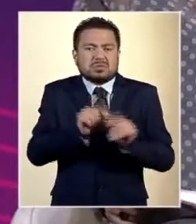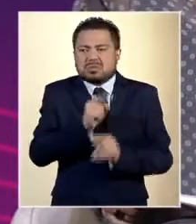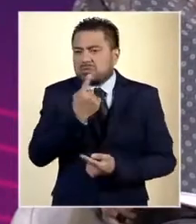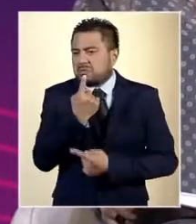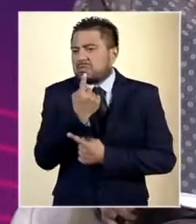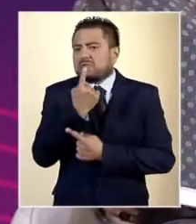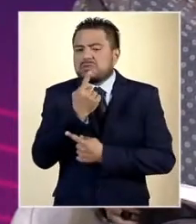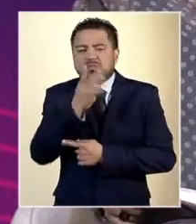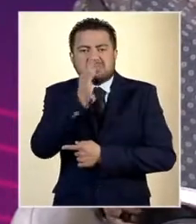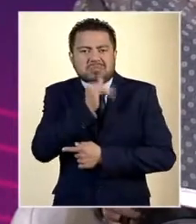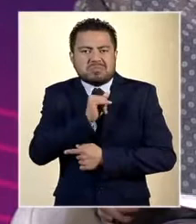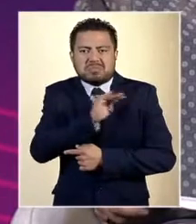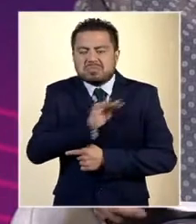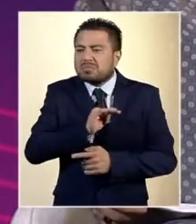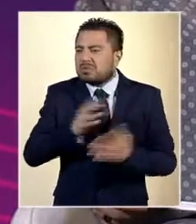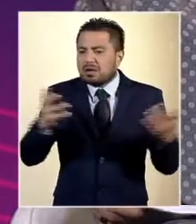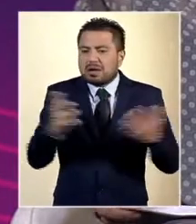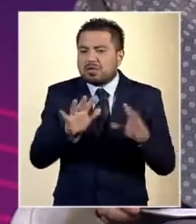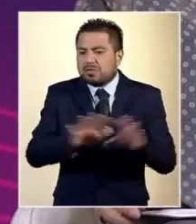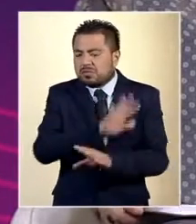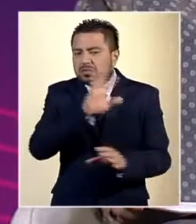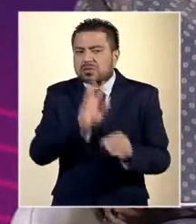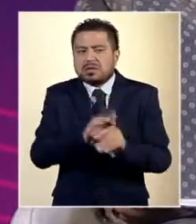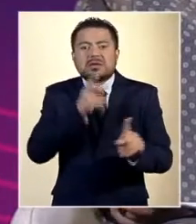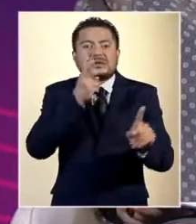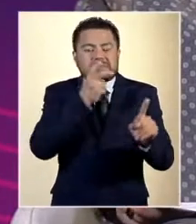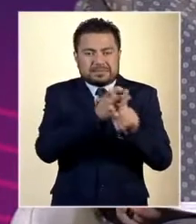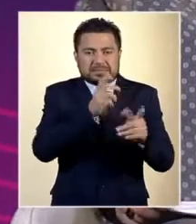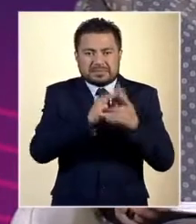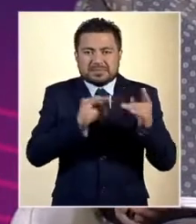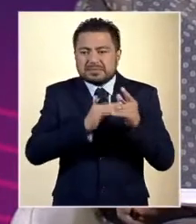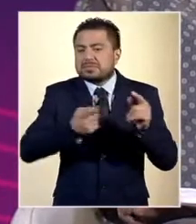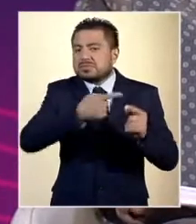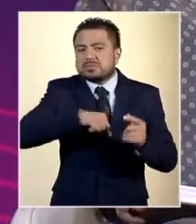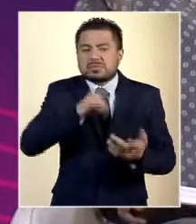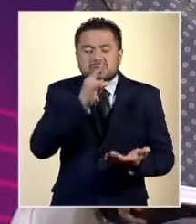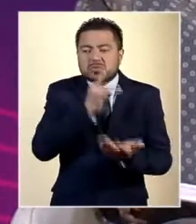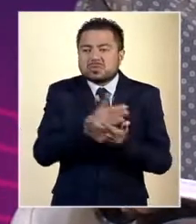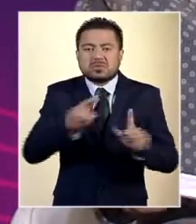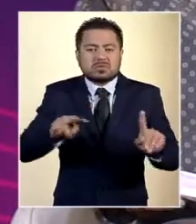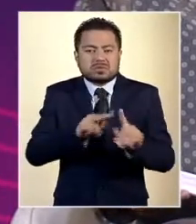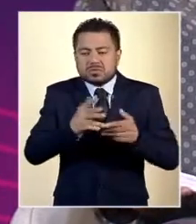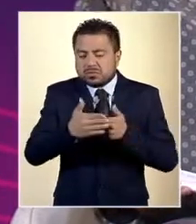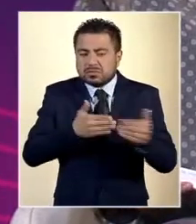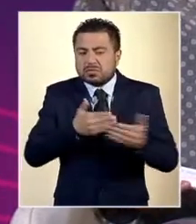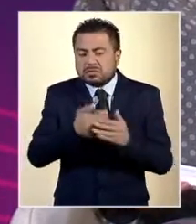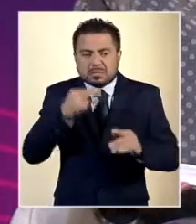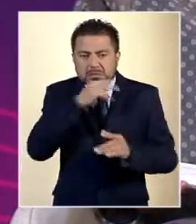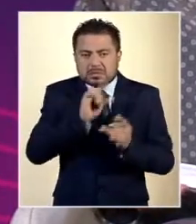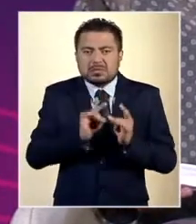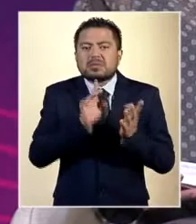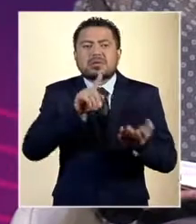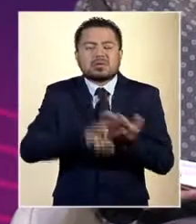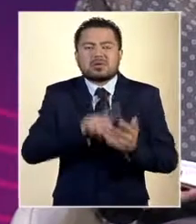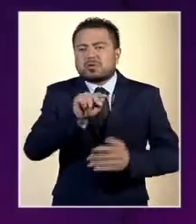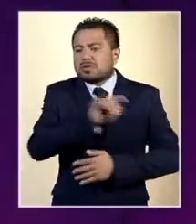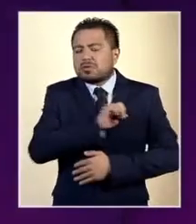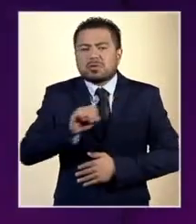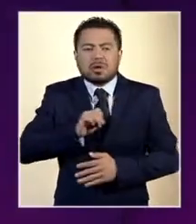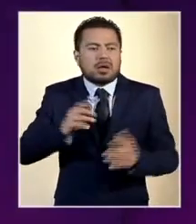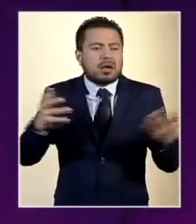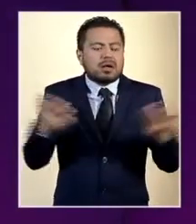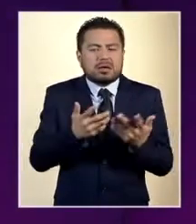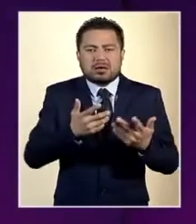pues obviamente no vas a poder cumplir con eso. Y precisamente si nosotros nada más vemos desde un modelo inmediato, no vamos a poder cumplir con